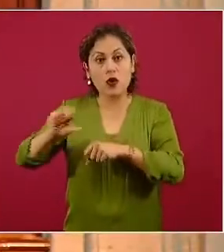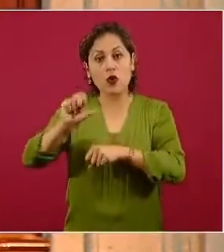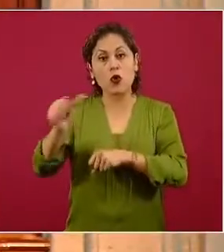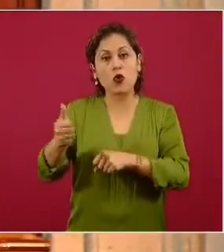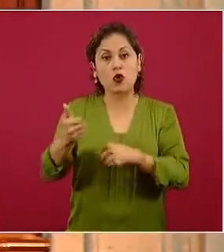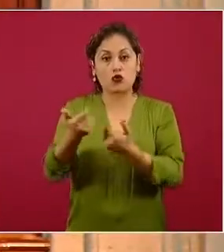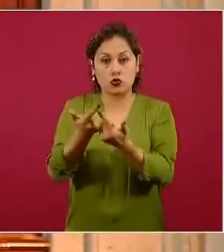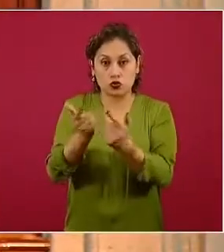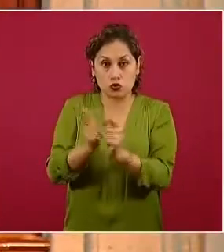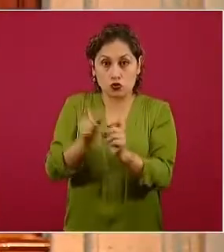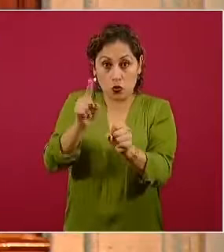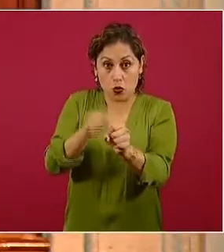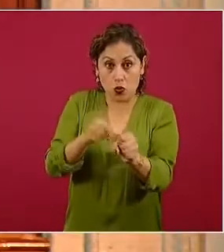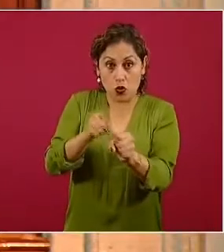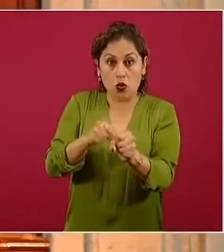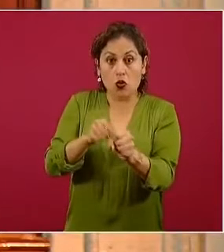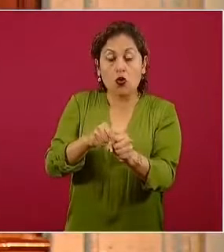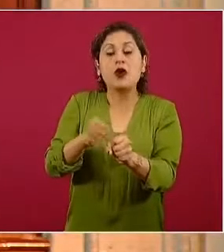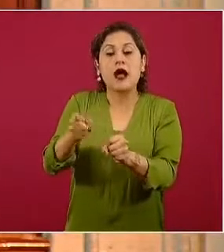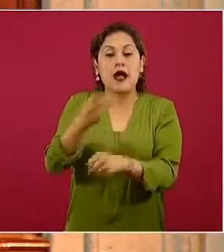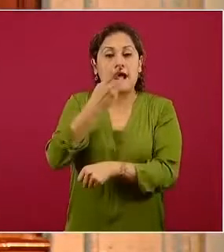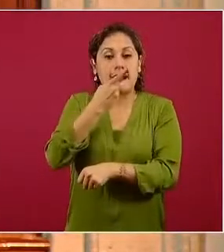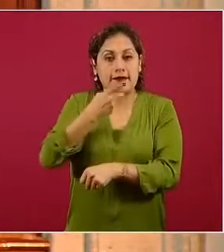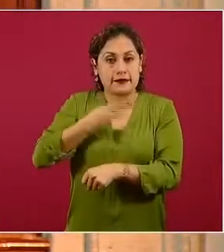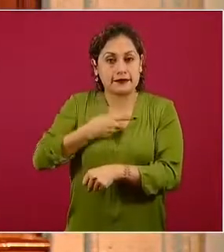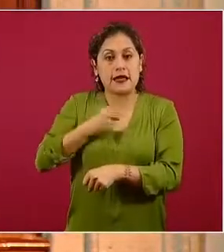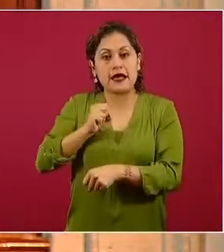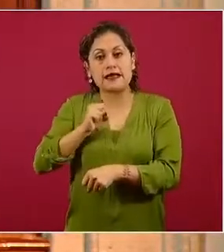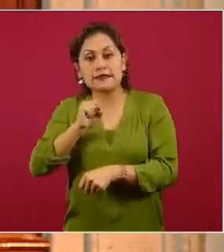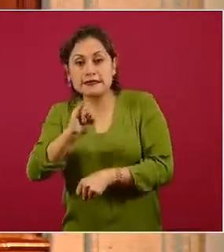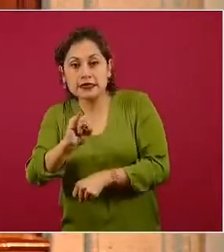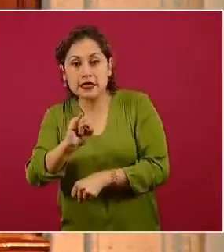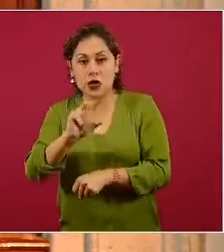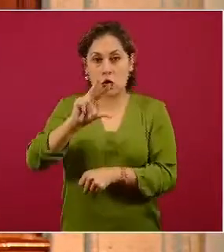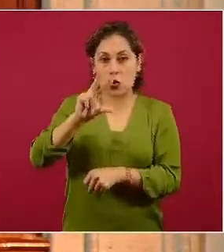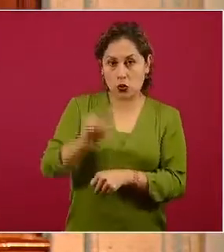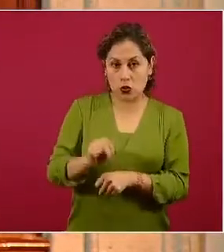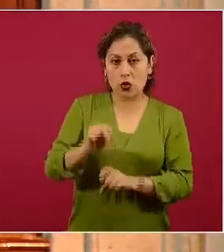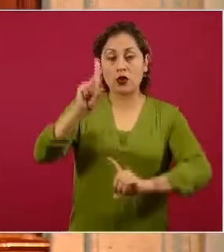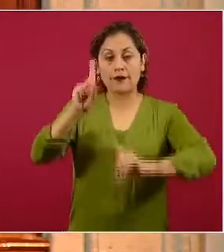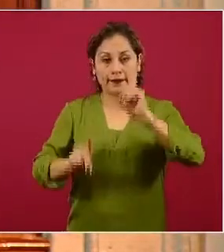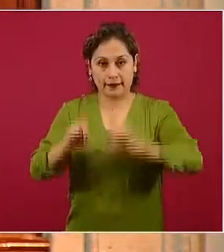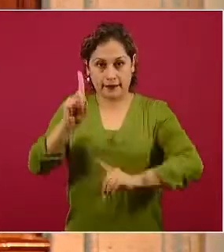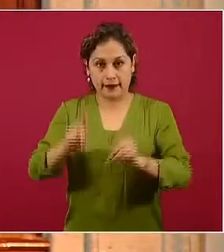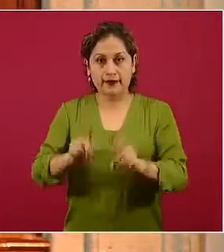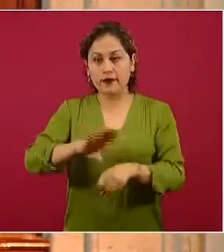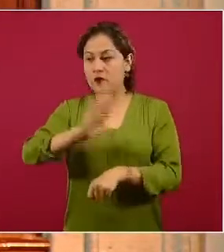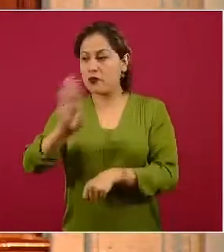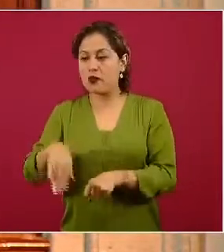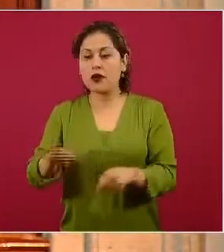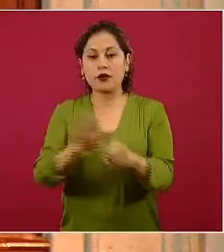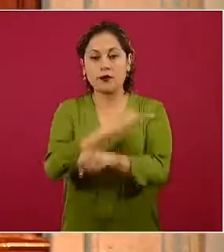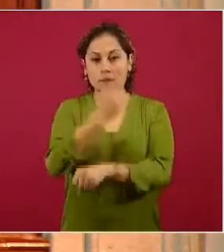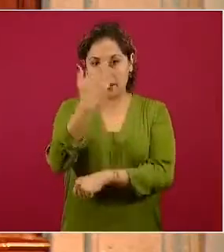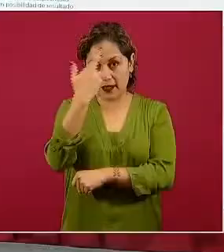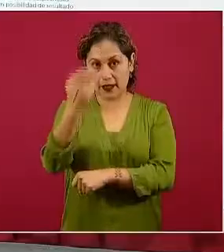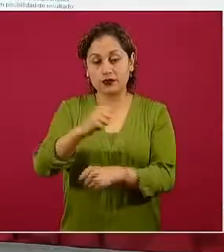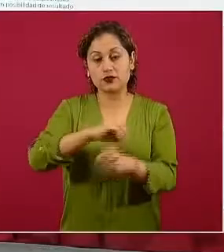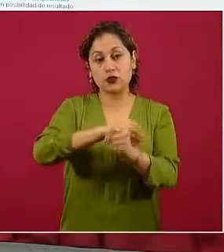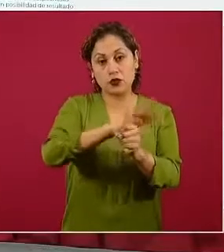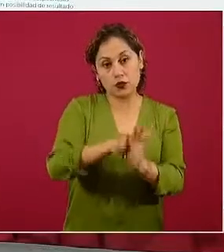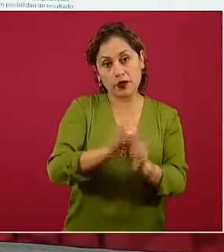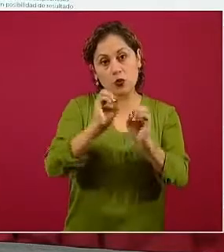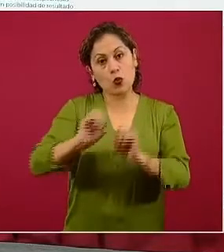confirmados tendrán que pasar finalmente a una confirmación o podrán ser también descartados en el caso de que no